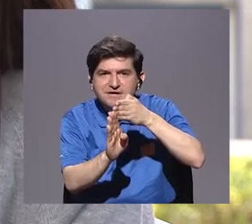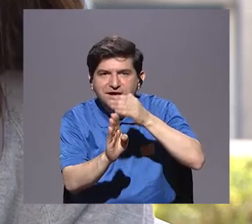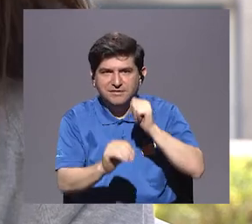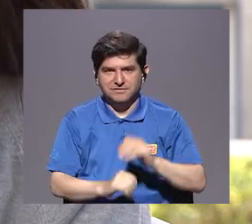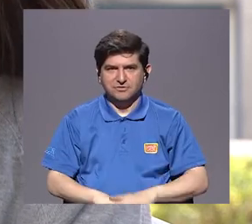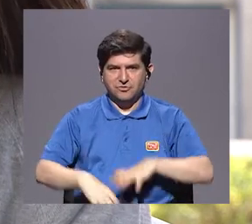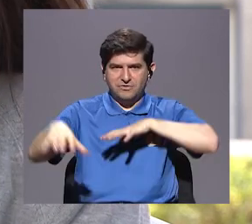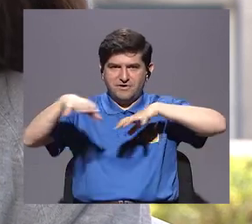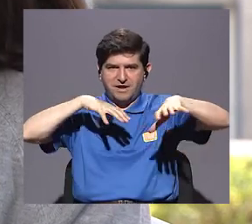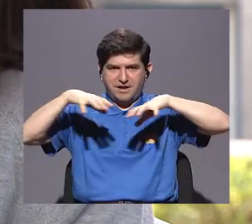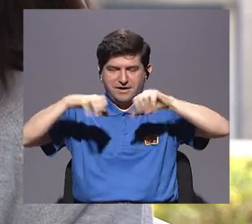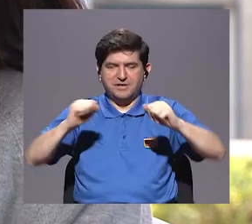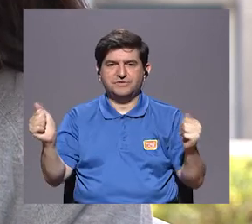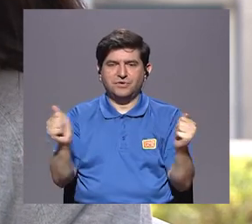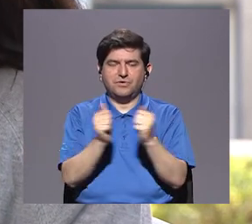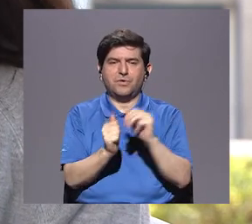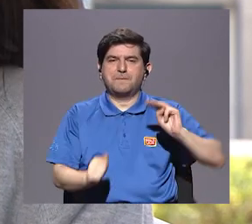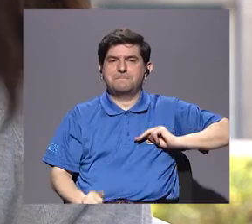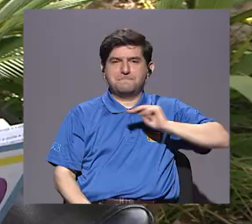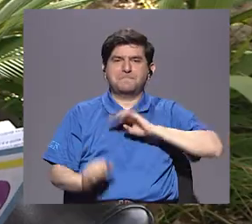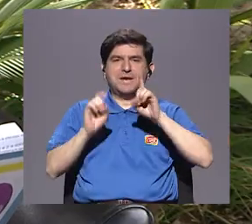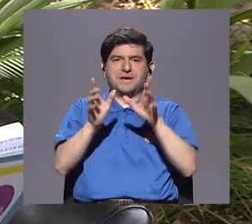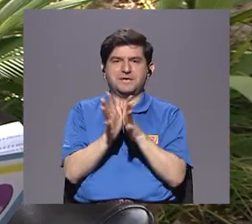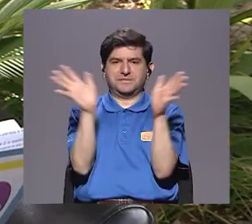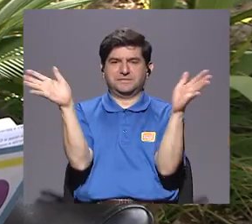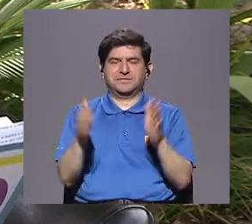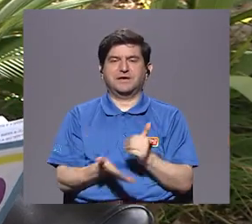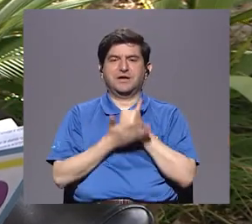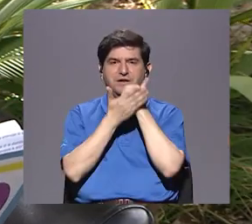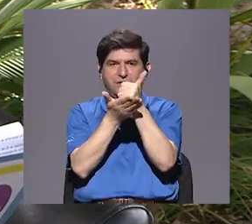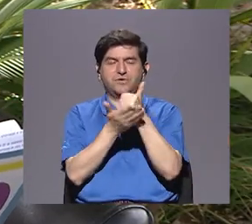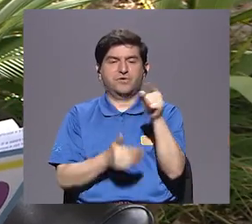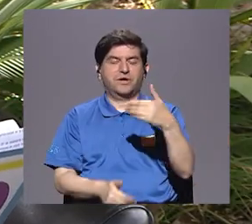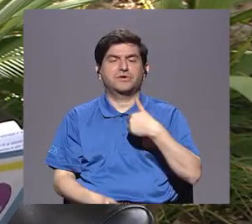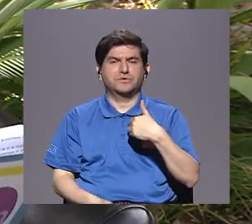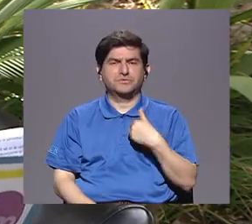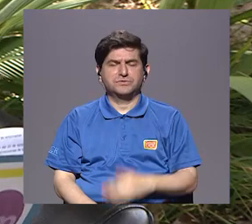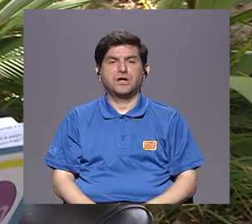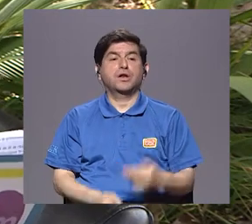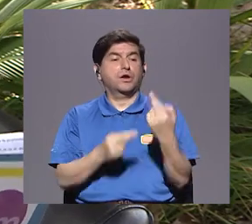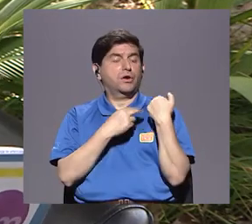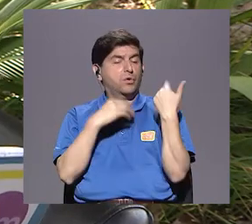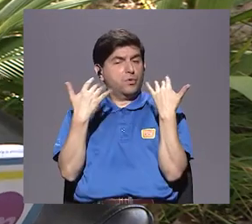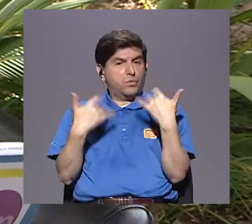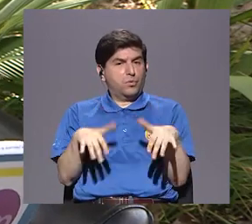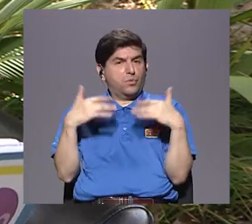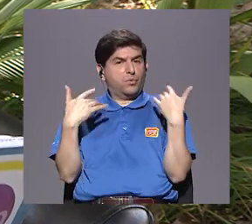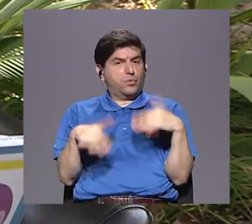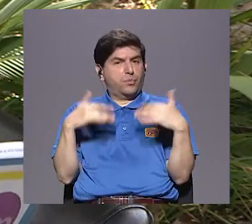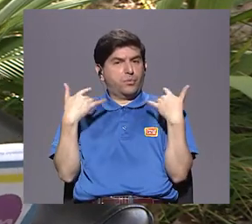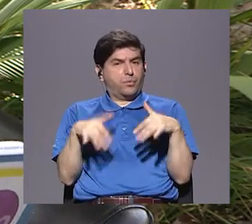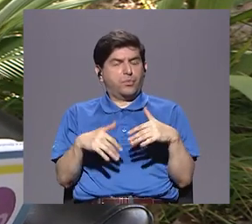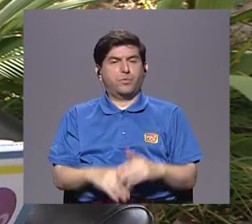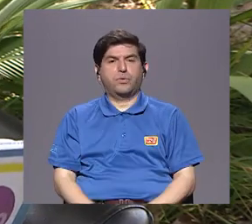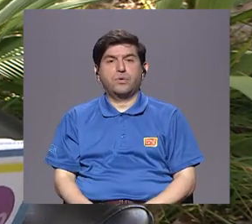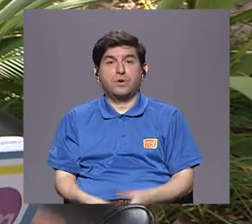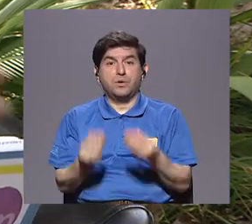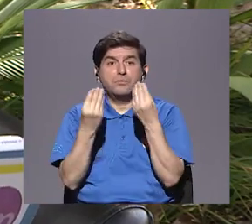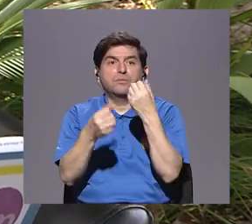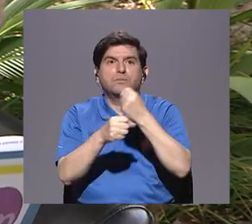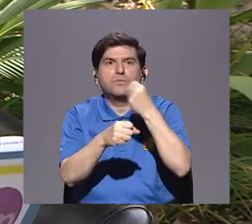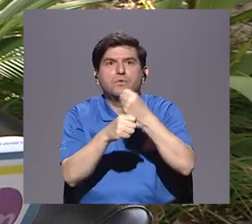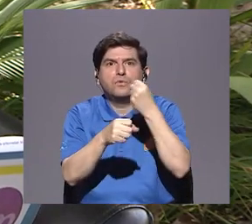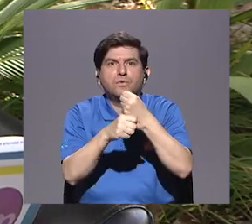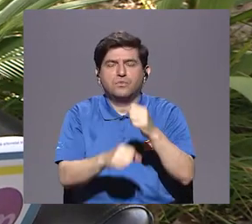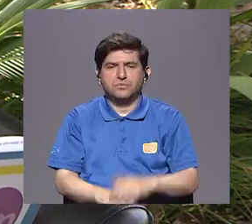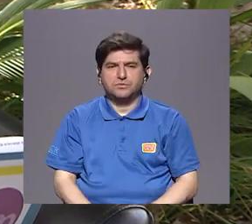y activamente con el MEP para ayudar a ellos, porque ellos tienen una gran responsabilidad y es mucho trabajo lo